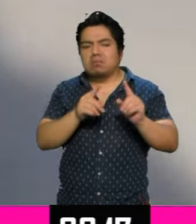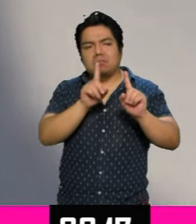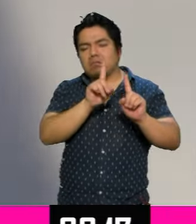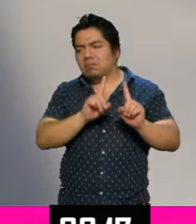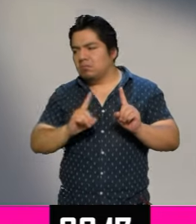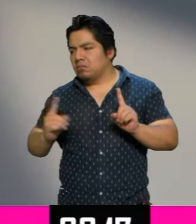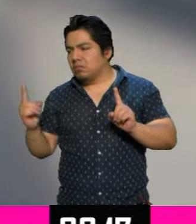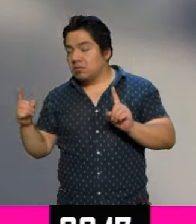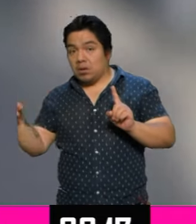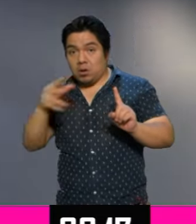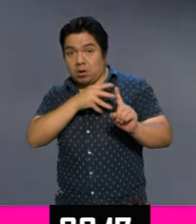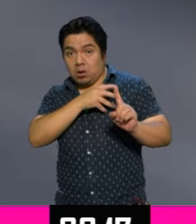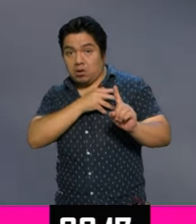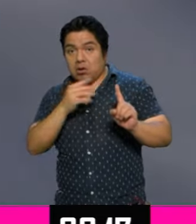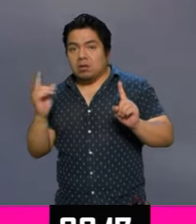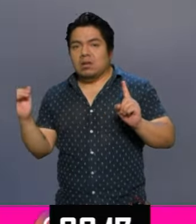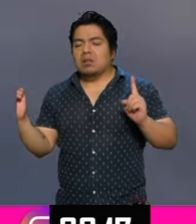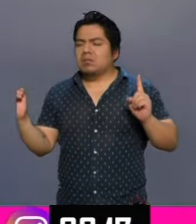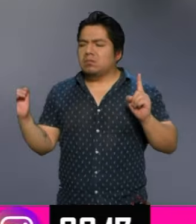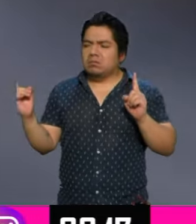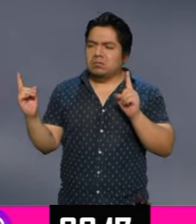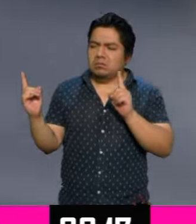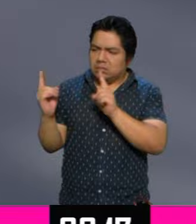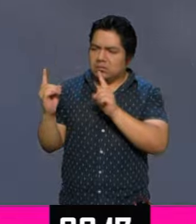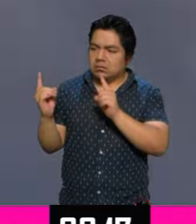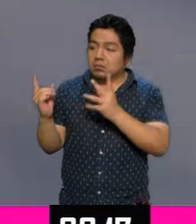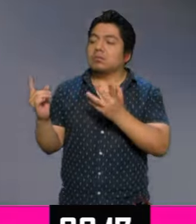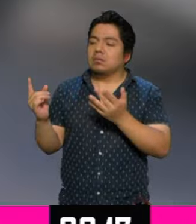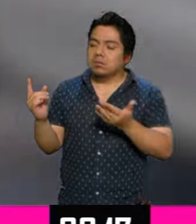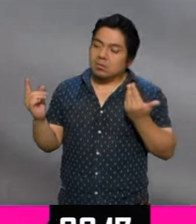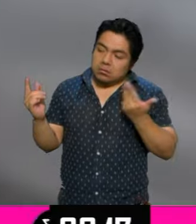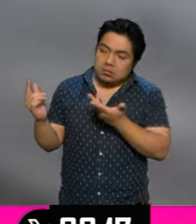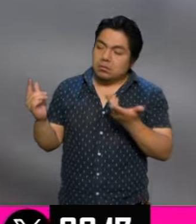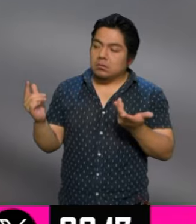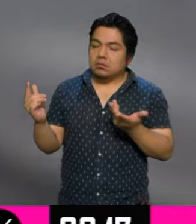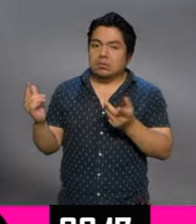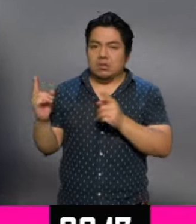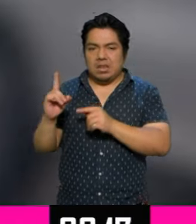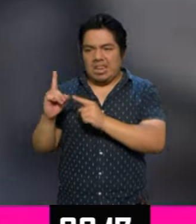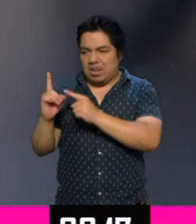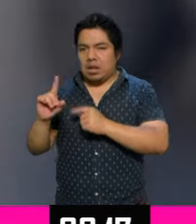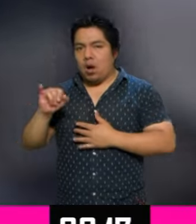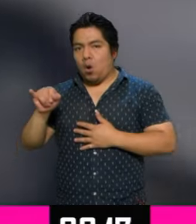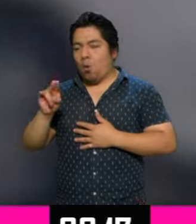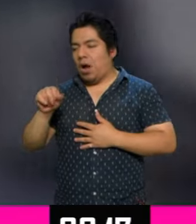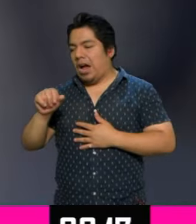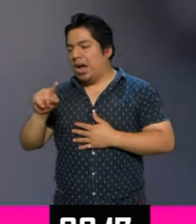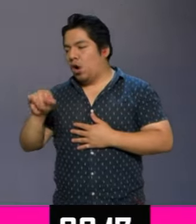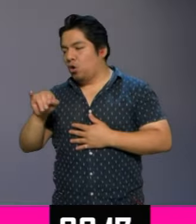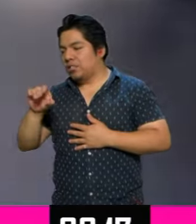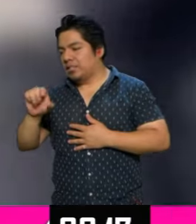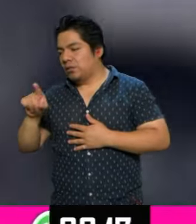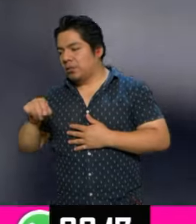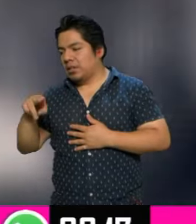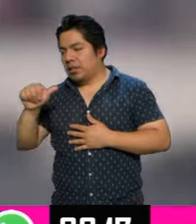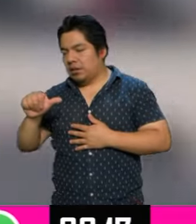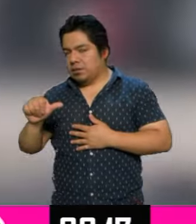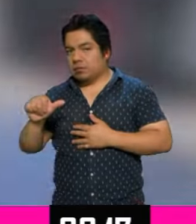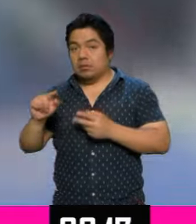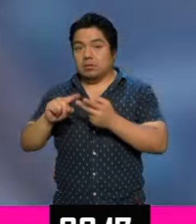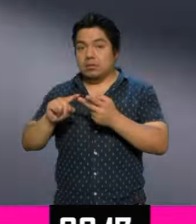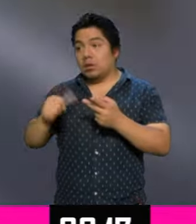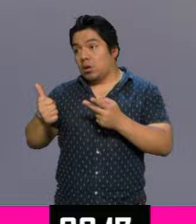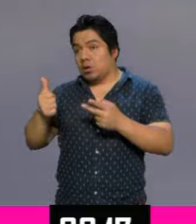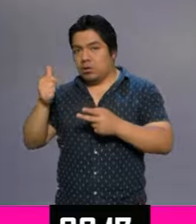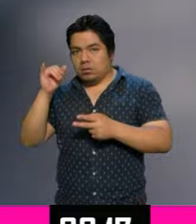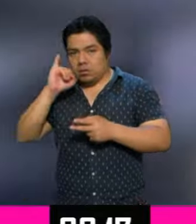con el comandante del ejército saliente, Juan José Zúñiga, y con otros